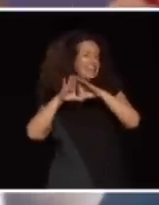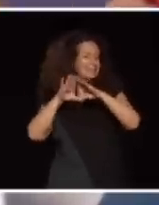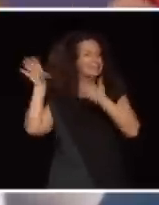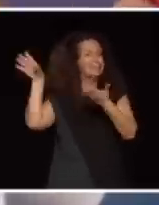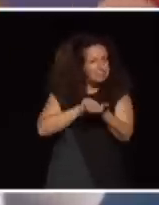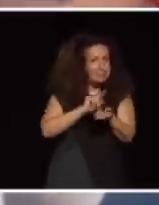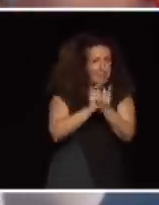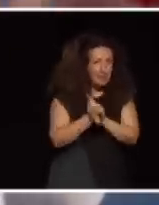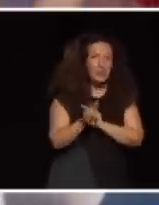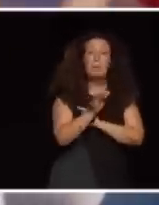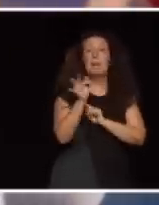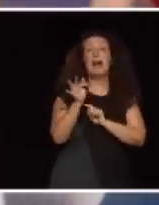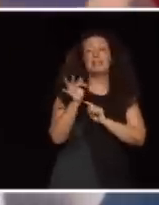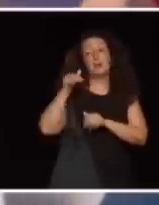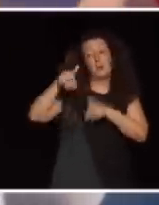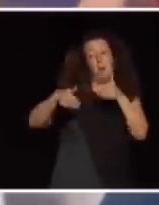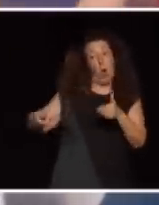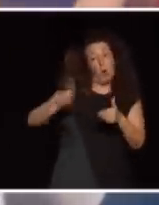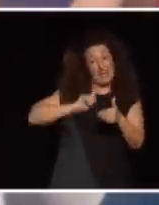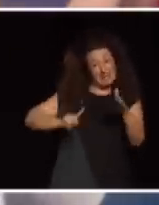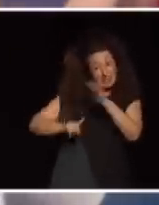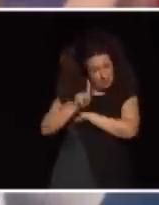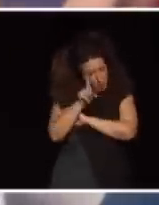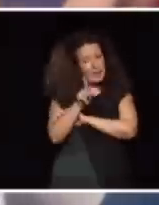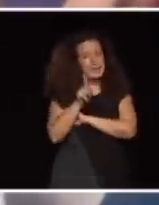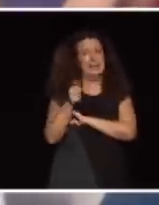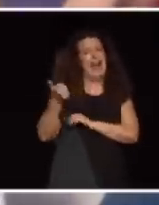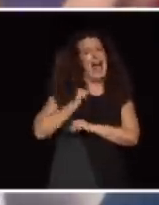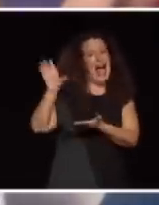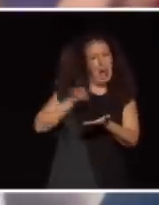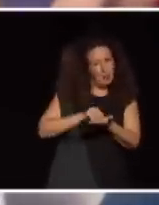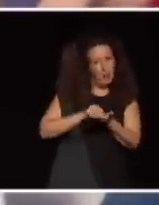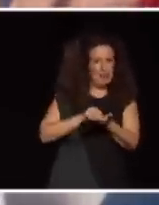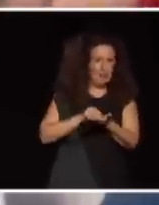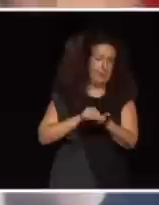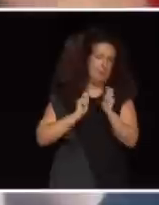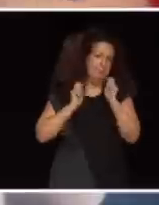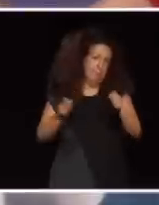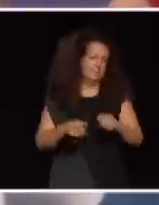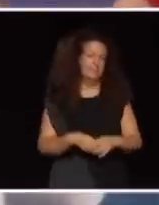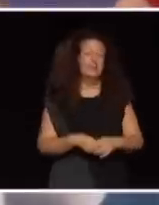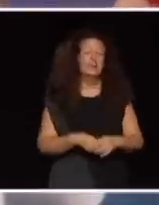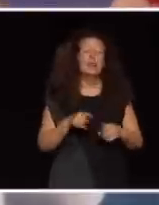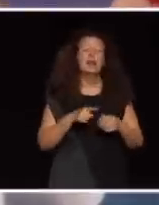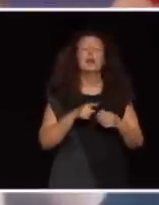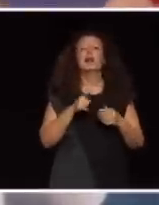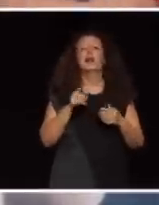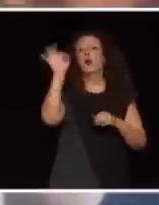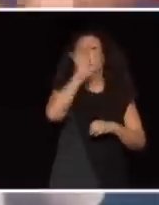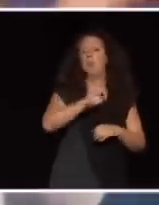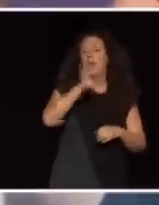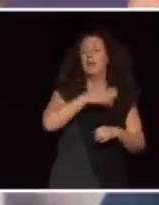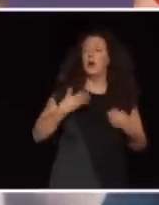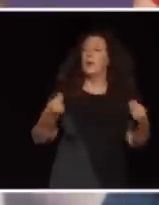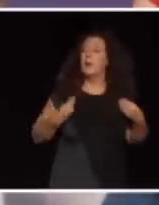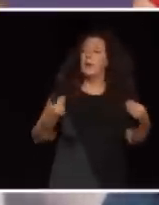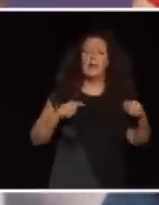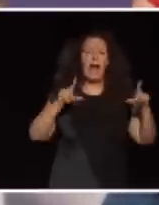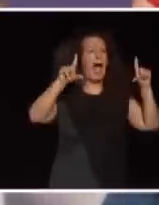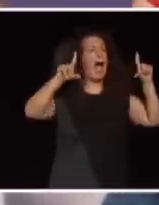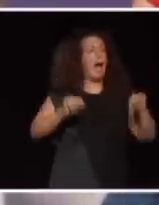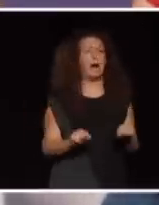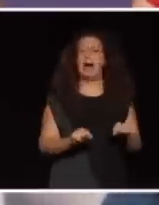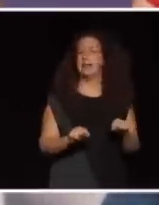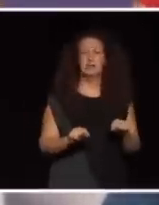gente progresista de este país. En primer lugar, Podemos propone abaratar el coste de la vida, que no sea